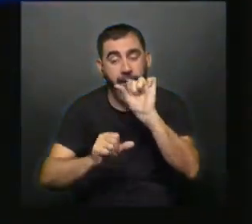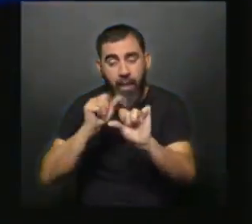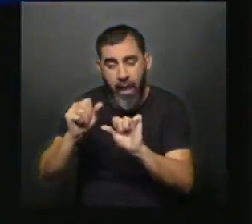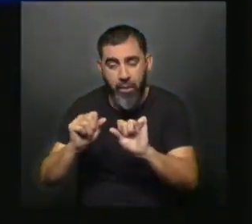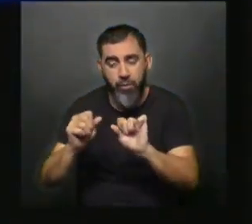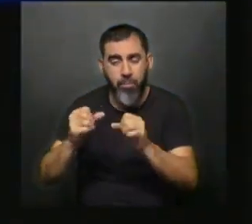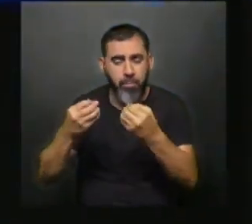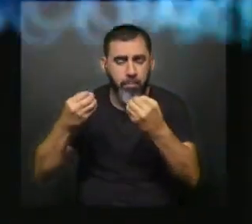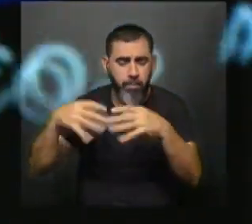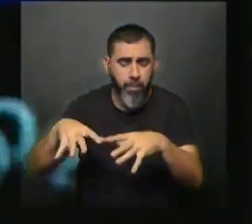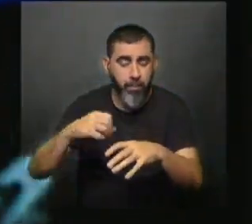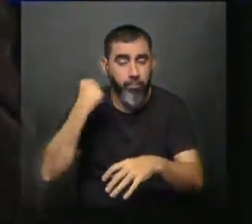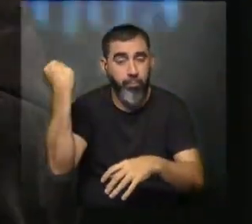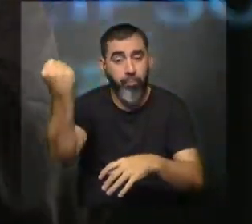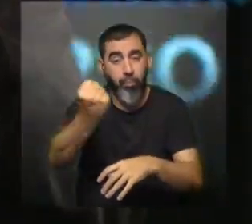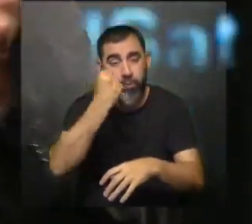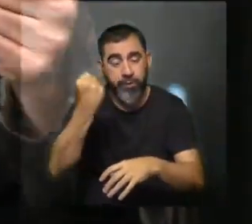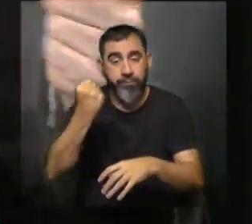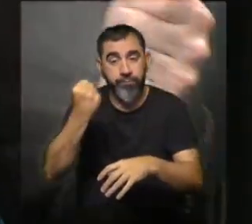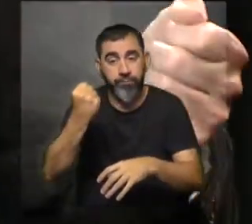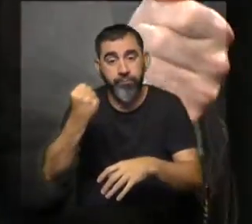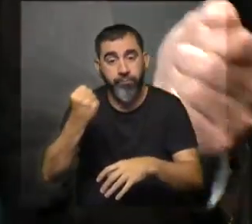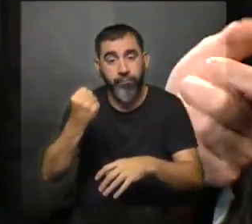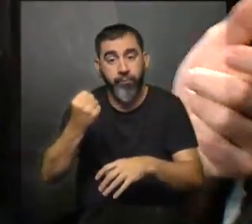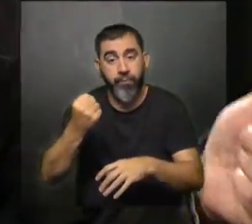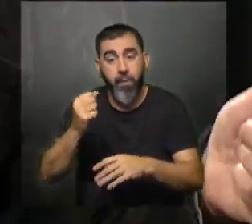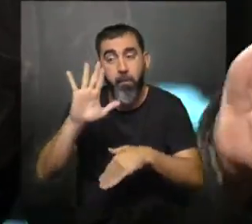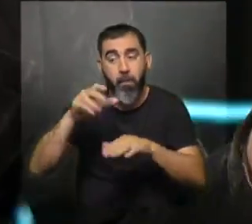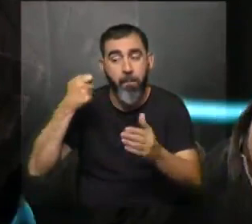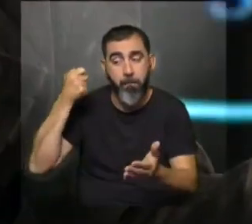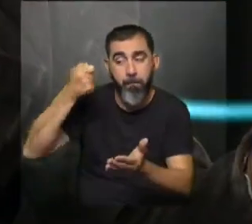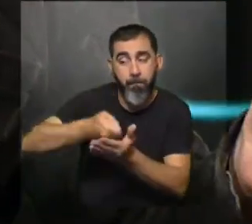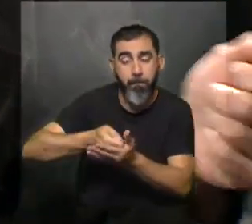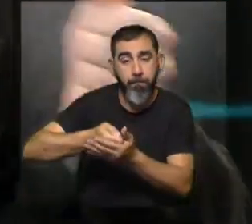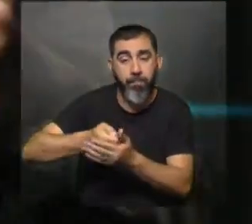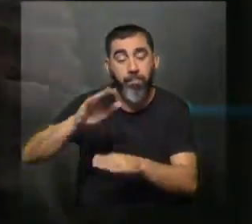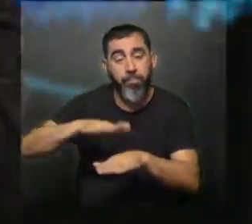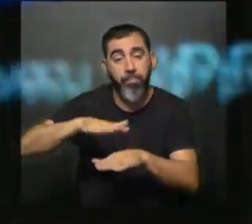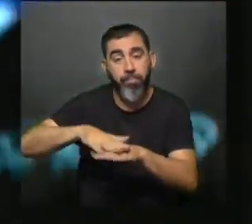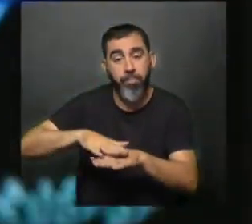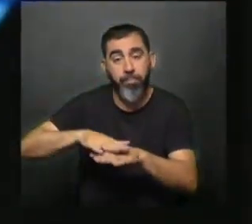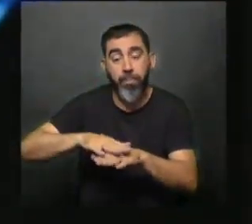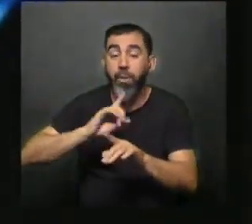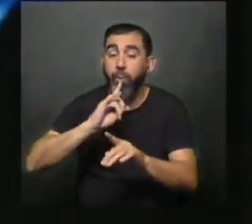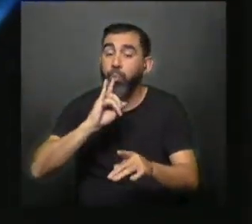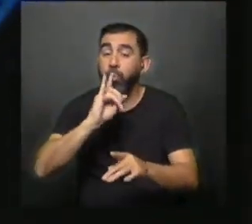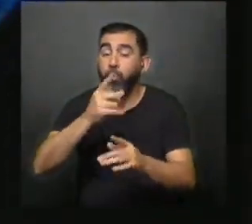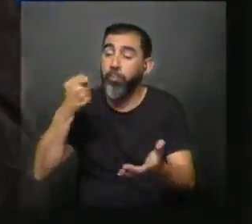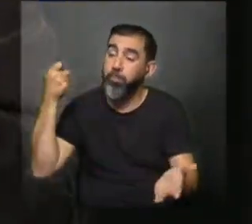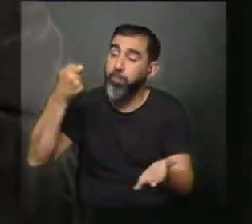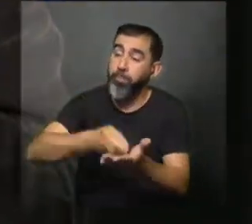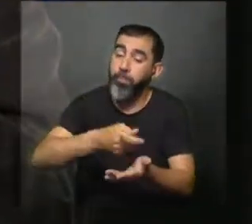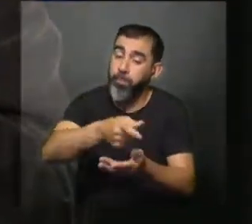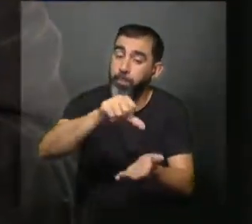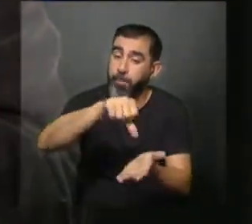pérdidas muy grandes, bueno, los mayores contribuyentes al cambio climático tienen que resarcir de alguna forma a